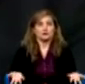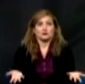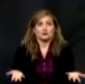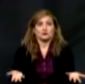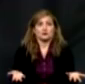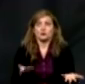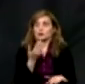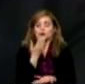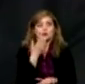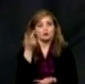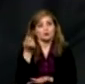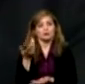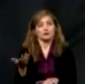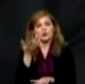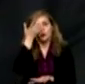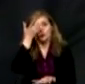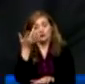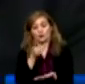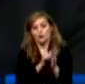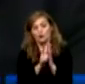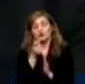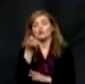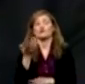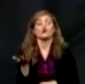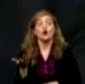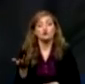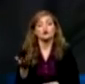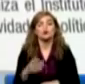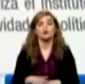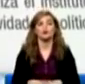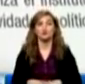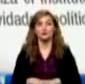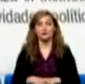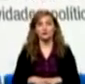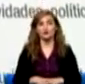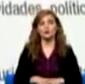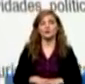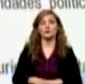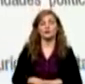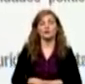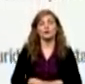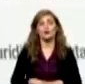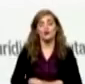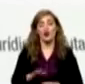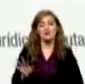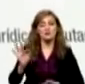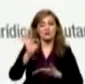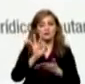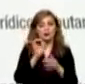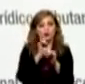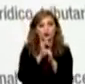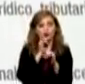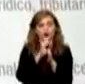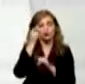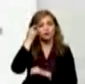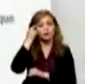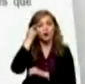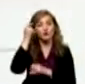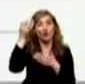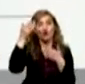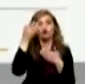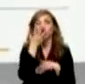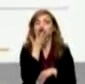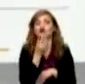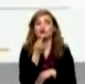cómo reciben plata, por qué reciben plata, en qué condiciones reciben plata. Sin negar las transacciones, los representantes del Instituto de Pensamiento